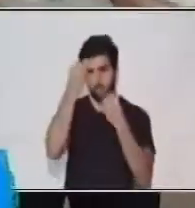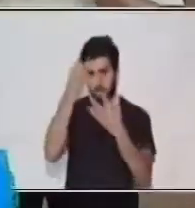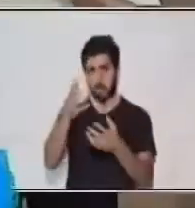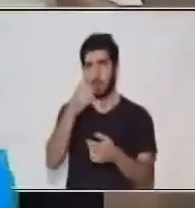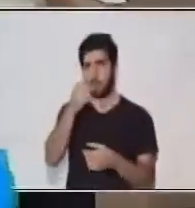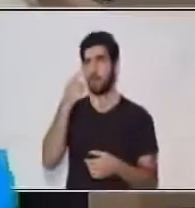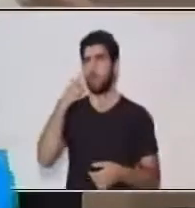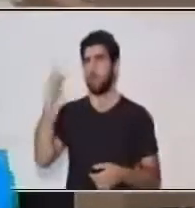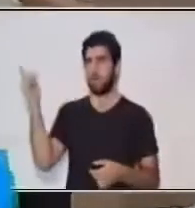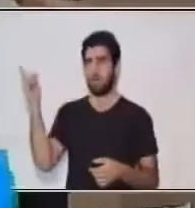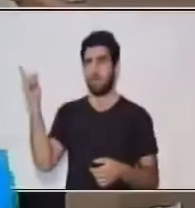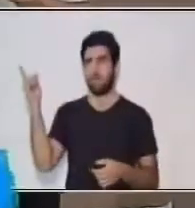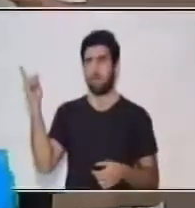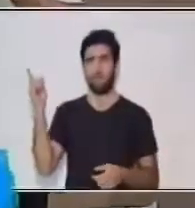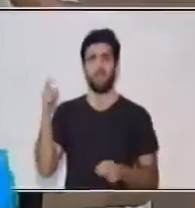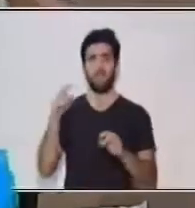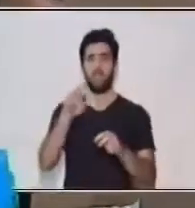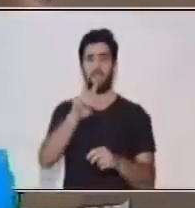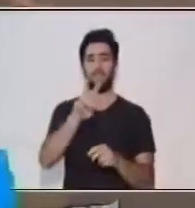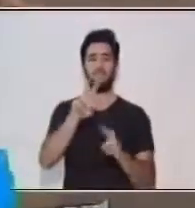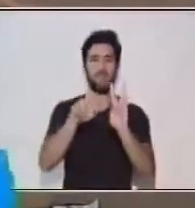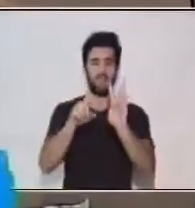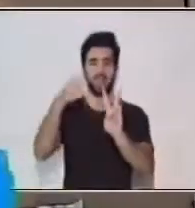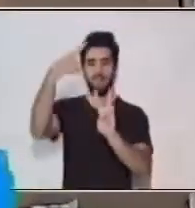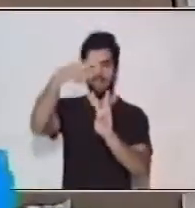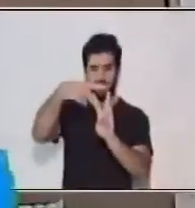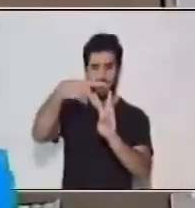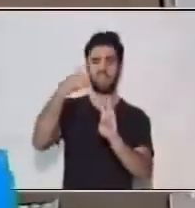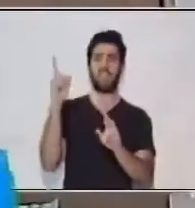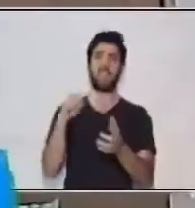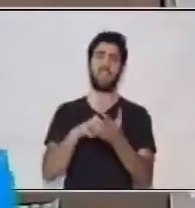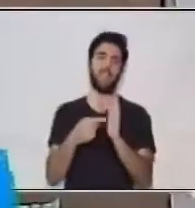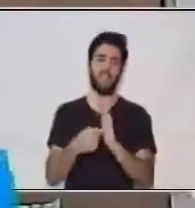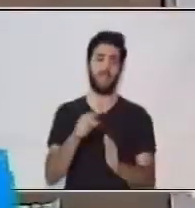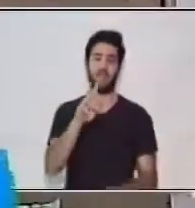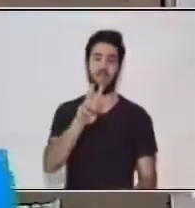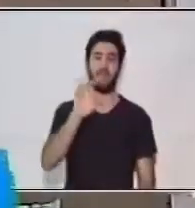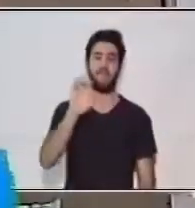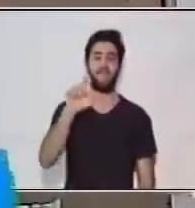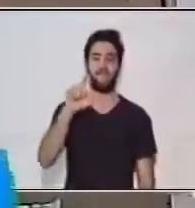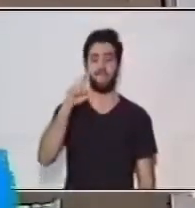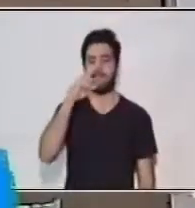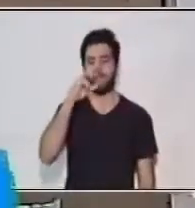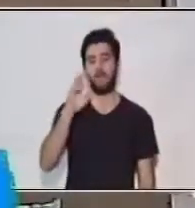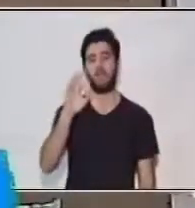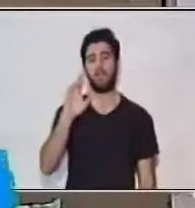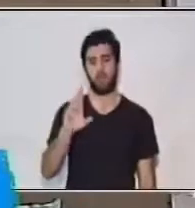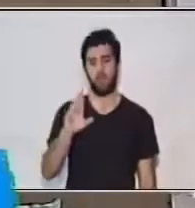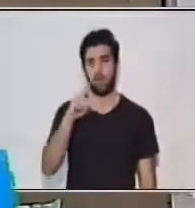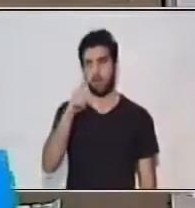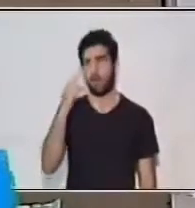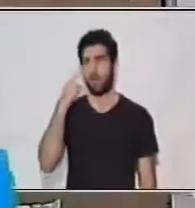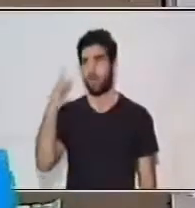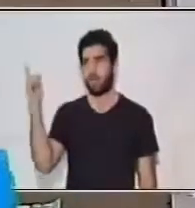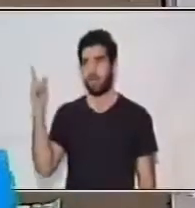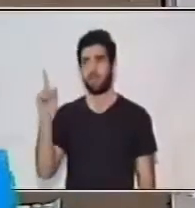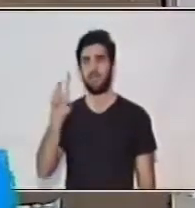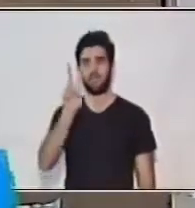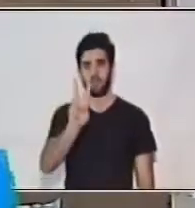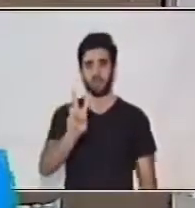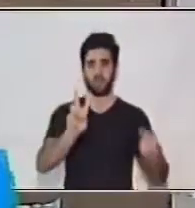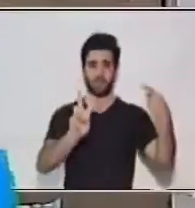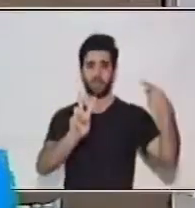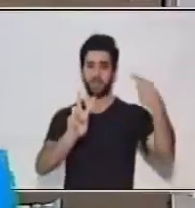un vector, y tenemos un tamaño, ¿sí? Tiene una dirección, la punta de la flecha lo